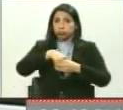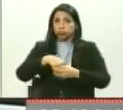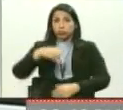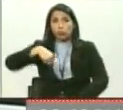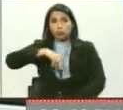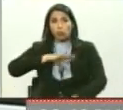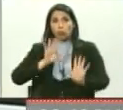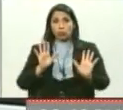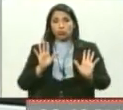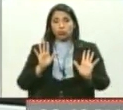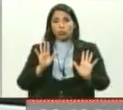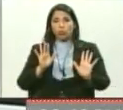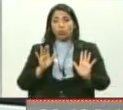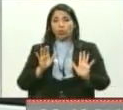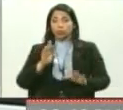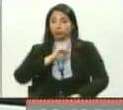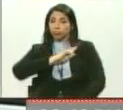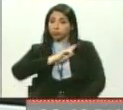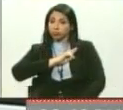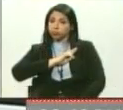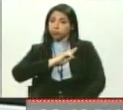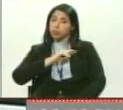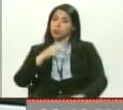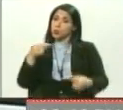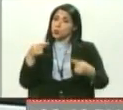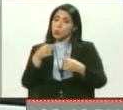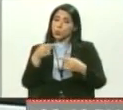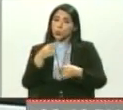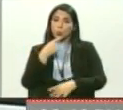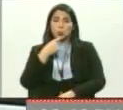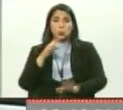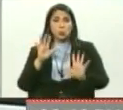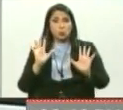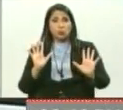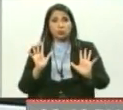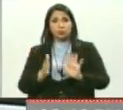nosotros religiosamente y tal cual como ha sido